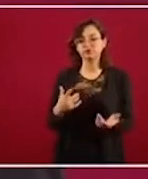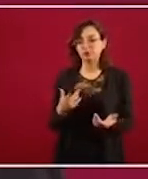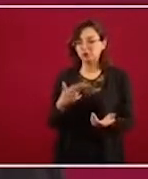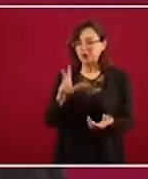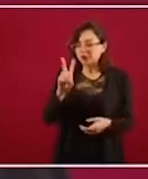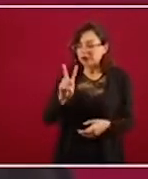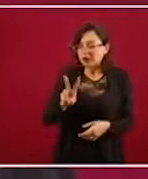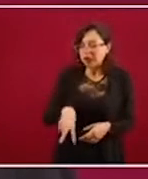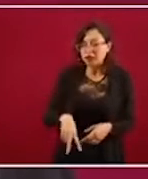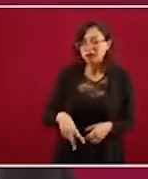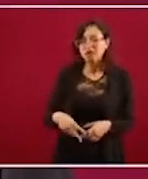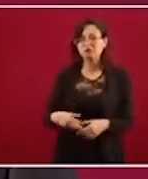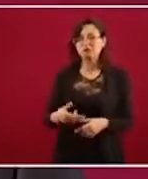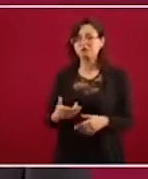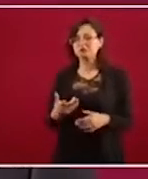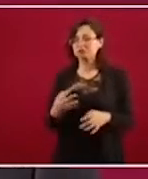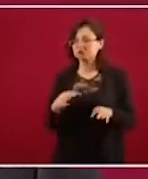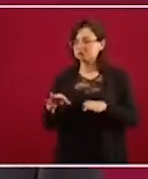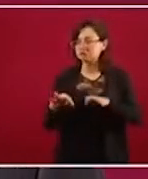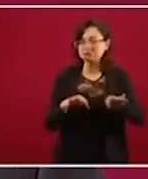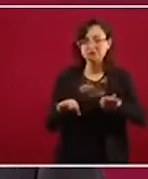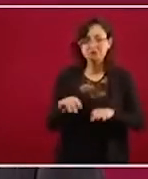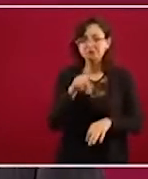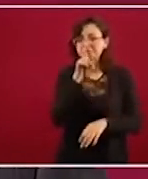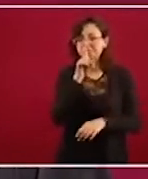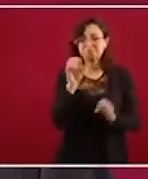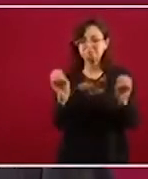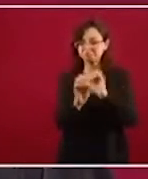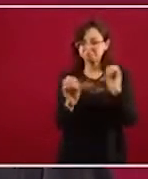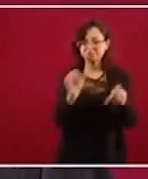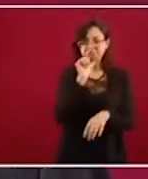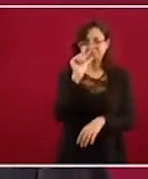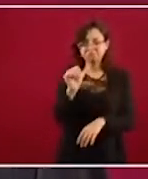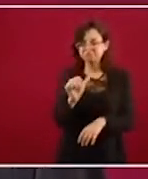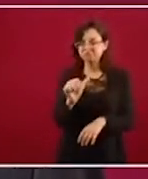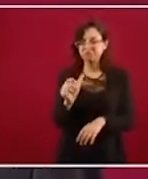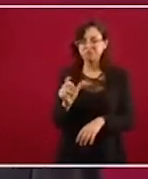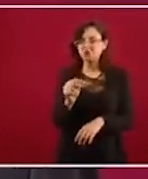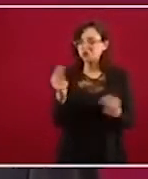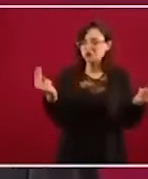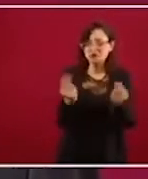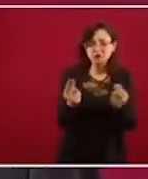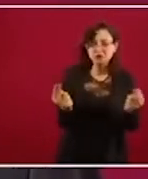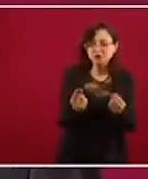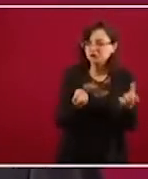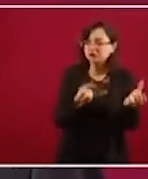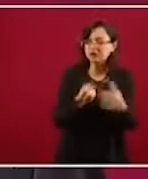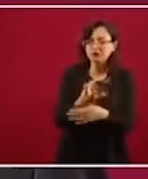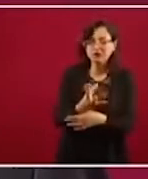esencial, lo mejor es quedarnos en casa.